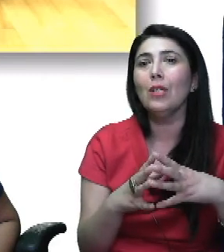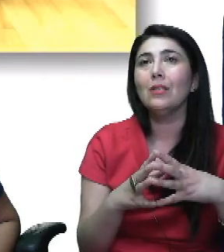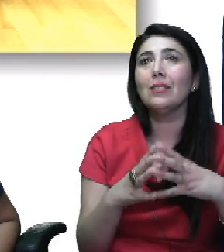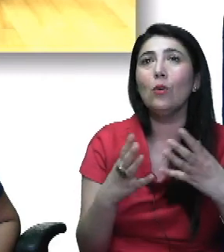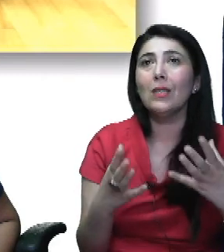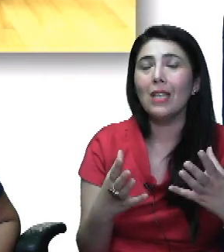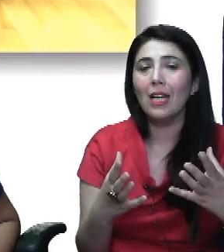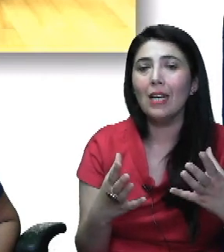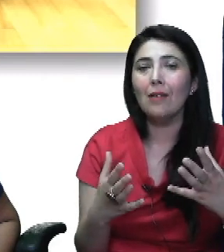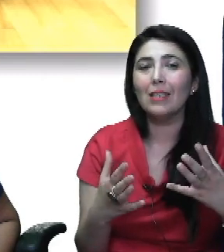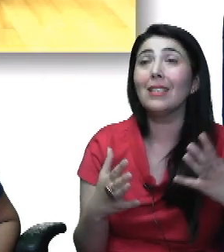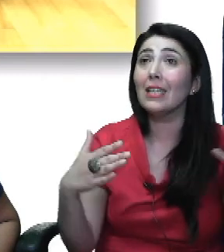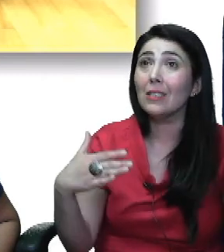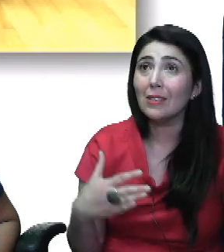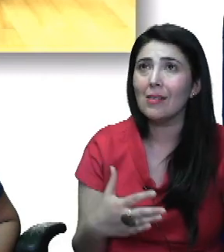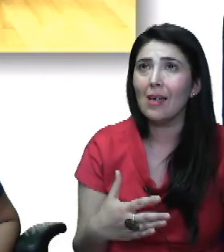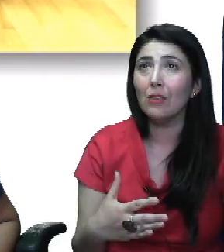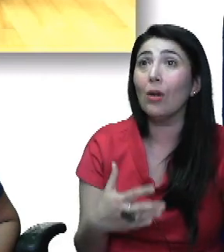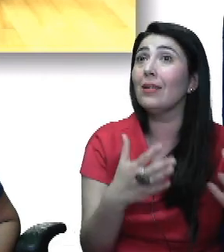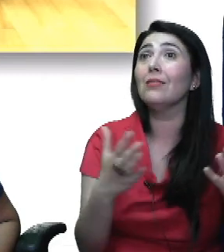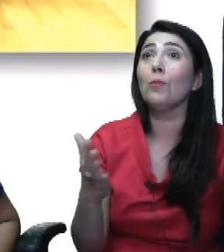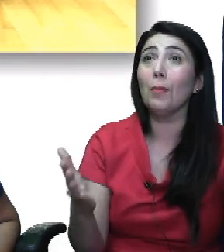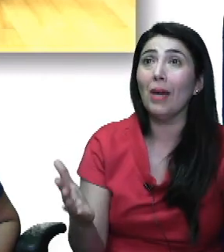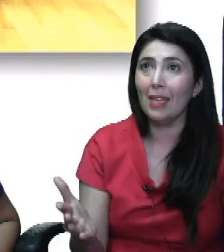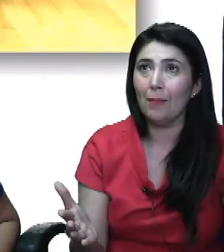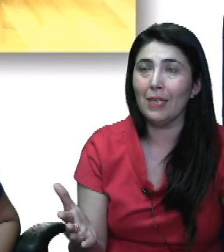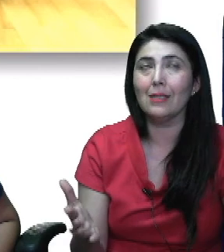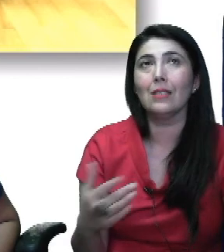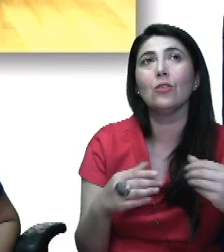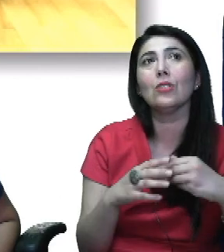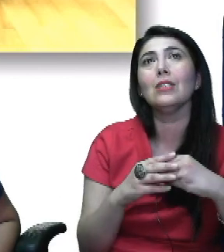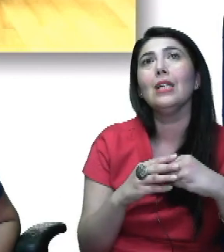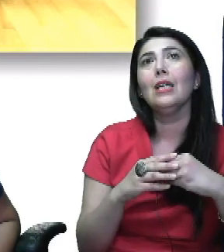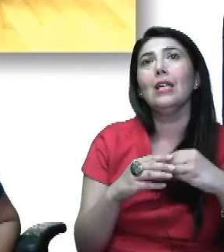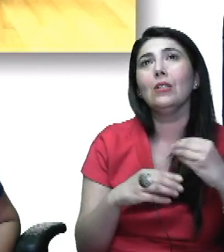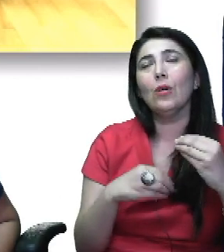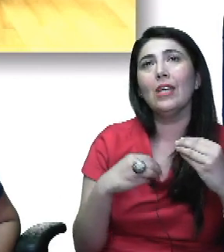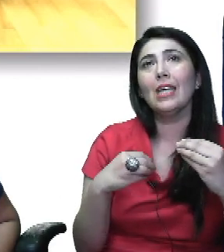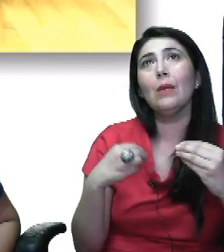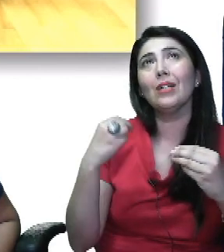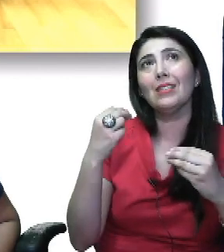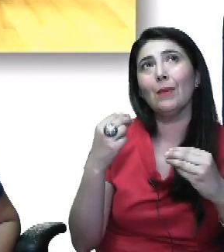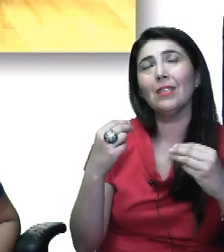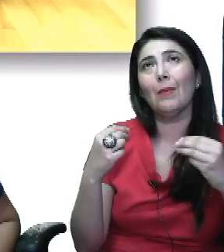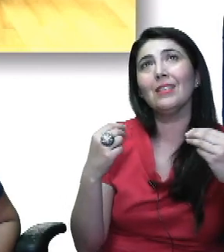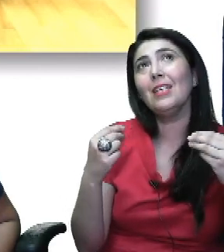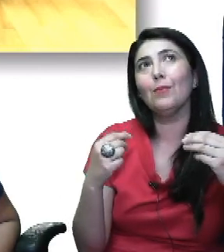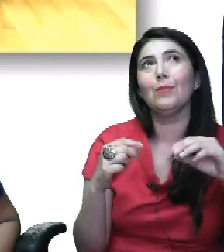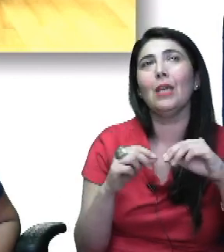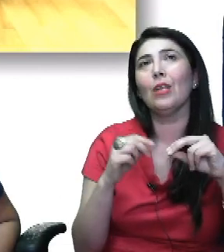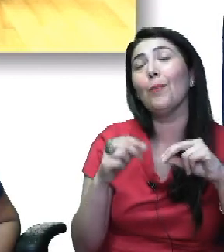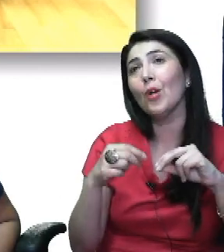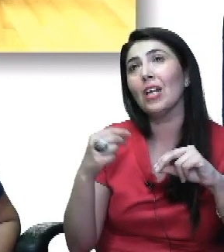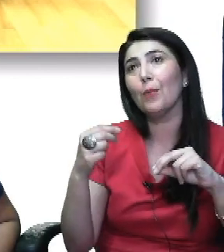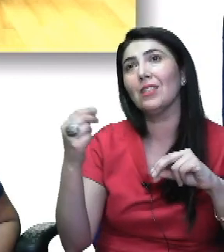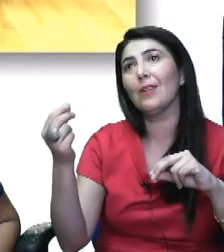tenemos salud mental bastante transversalizada en toda la atención primaria del país. Entonces, este equipo ARSAM se llama así,